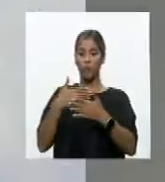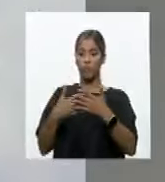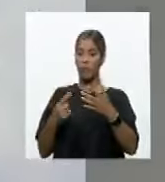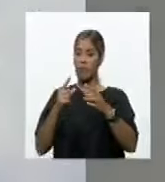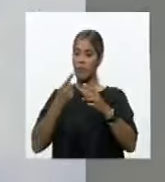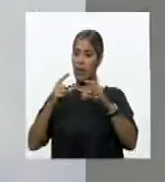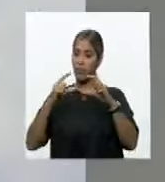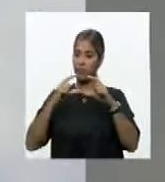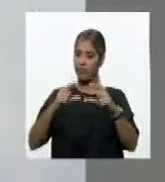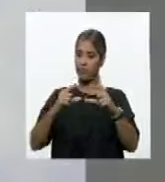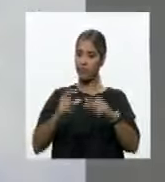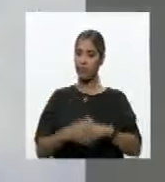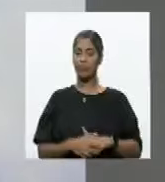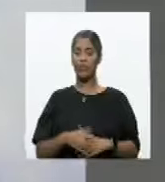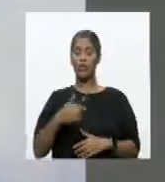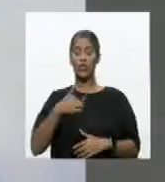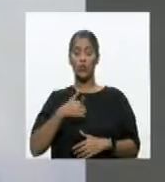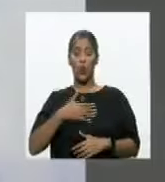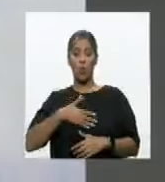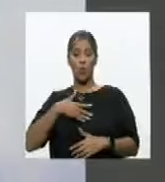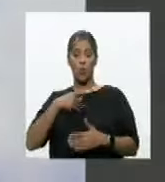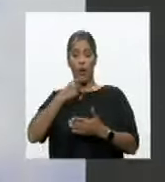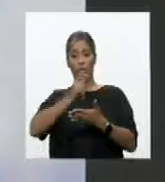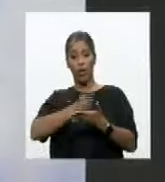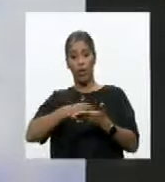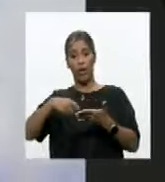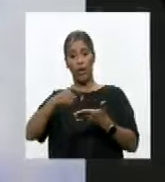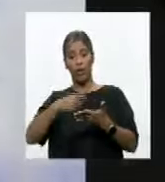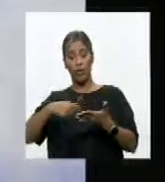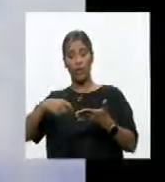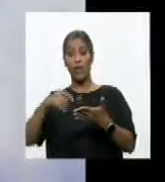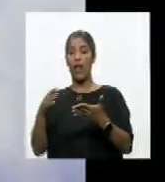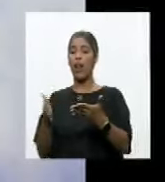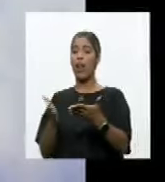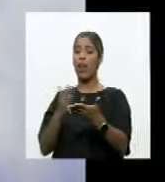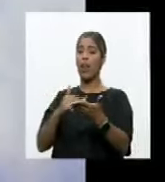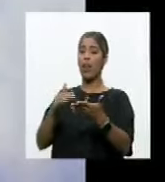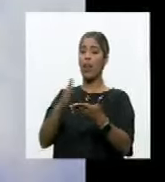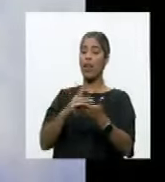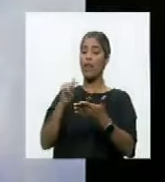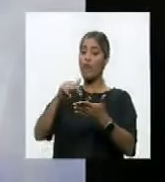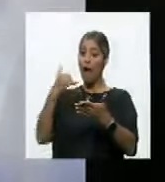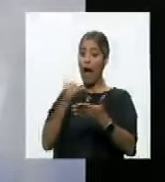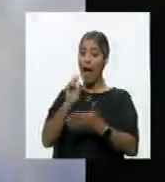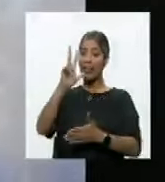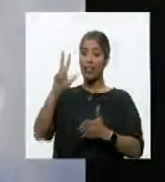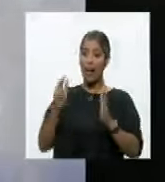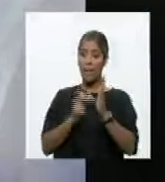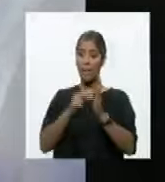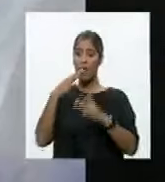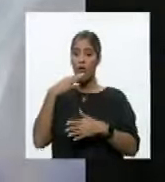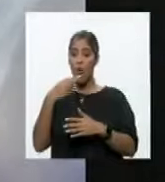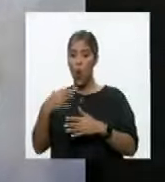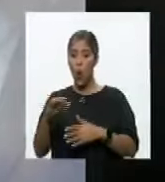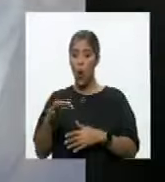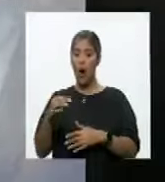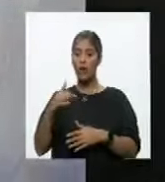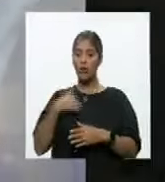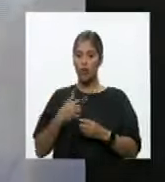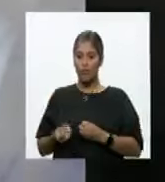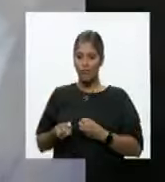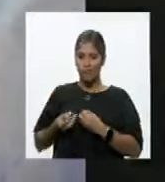primera copla que dice, si yo pudiera escribir un libro con 3,000 hojas, les escribiría la vida